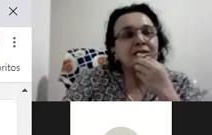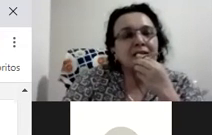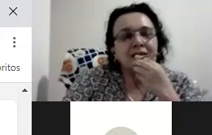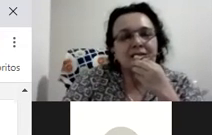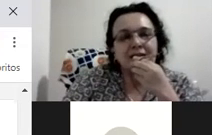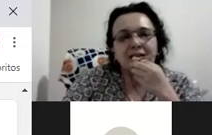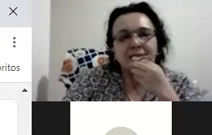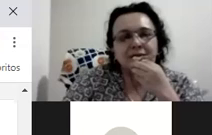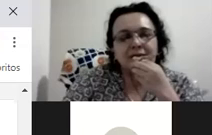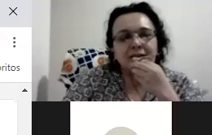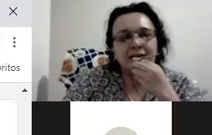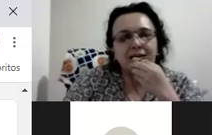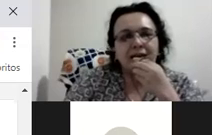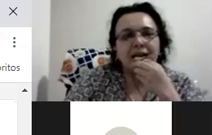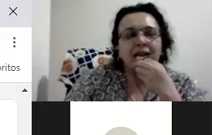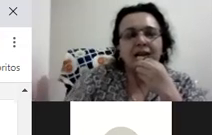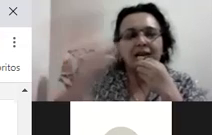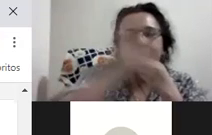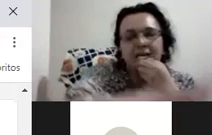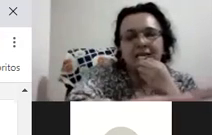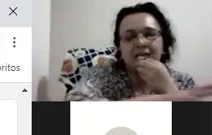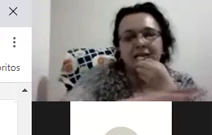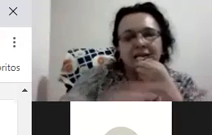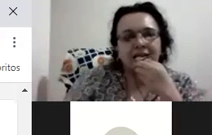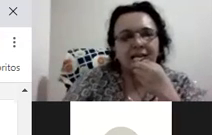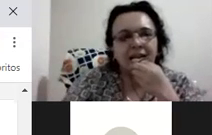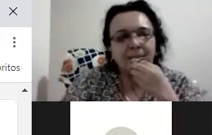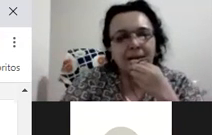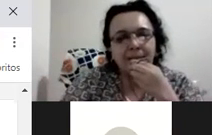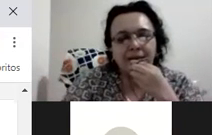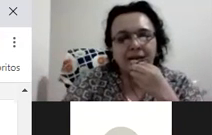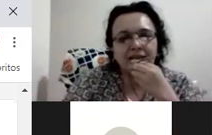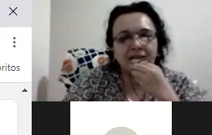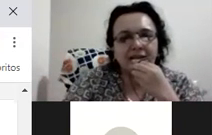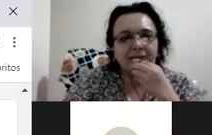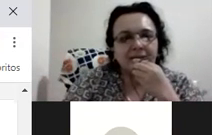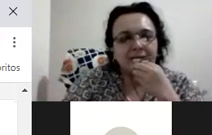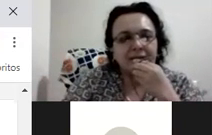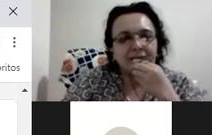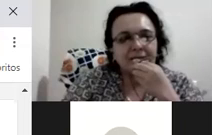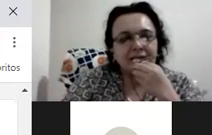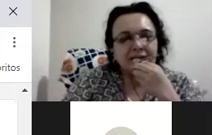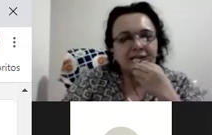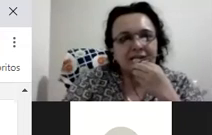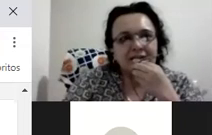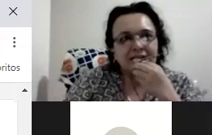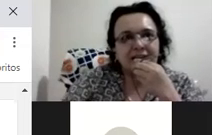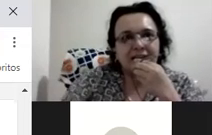tiene bastantes idioms de lo que es el área de La Pampa, de Argentina,